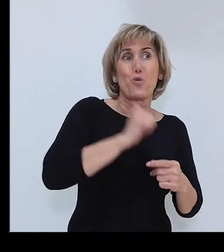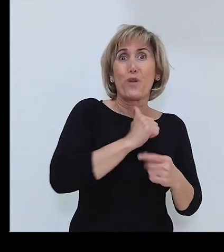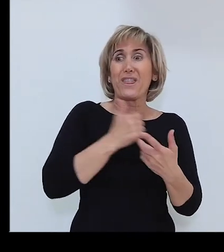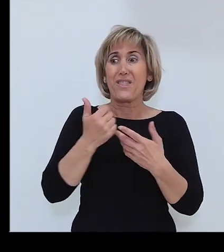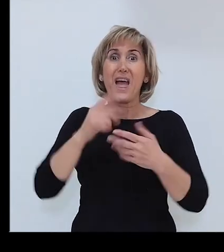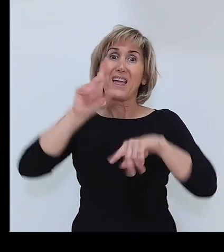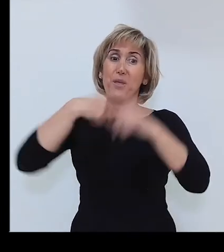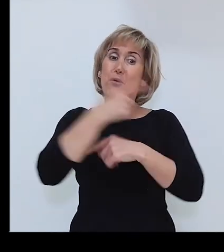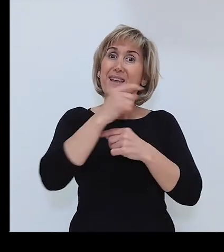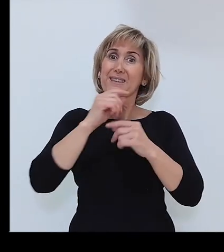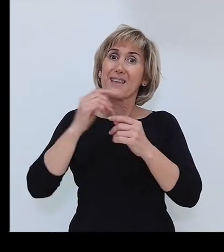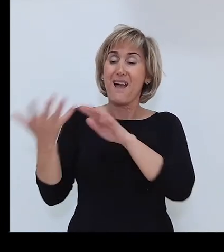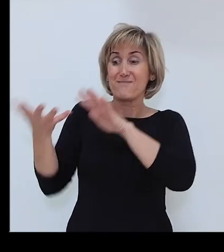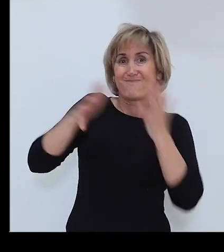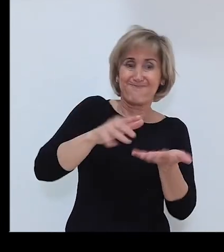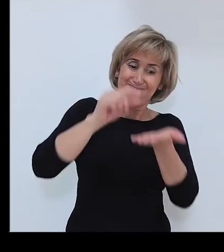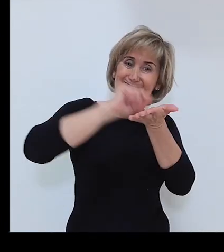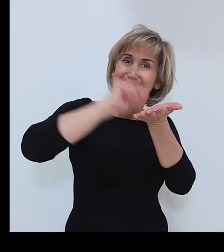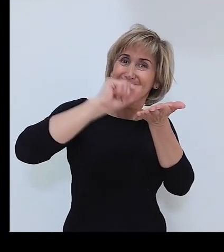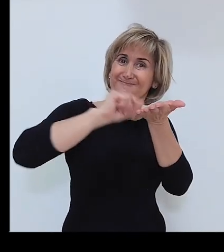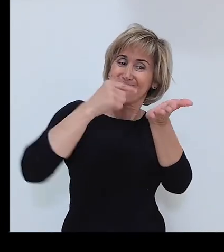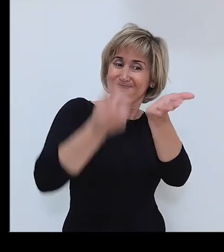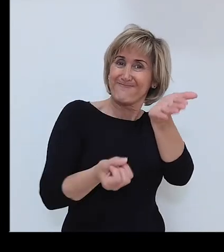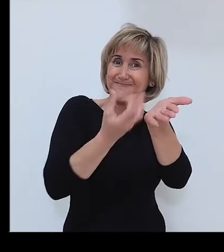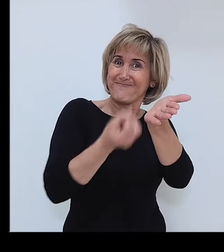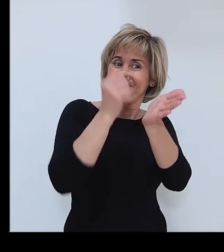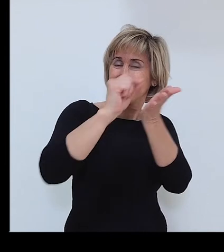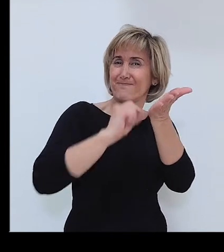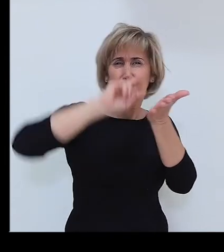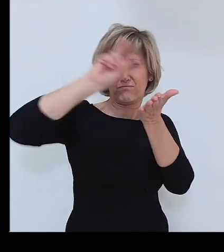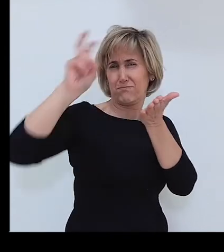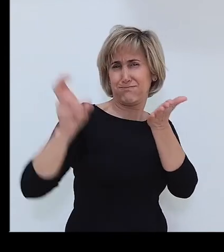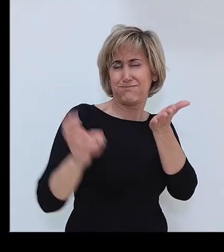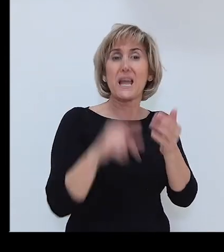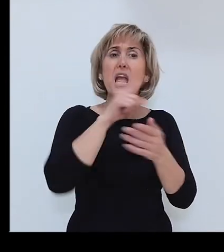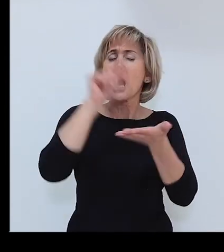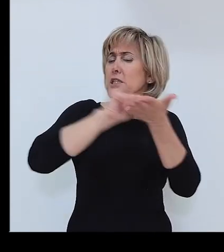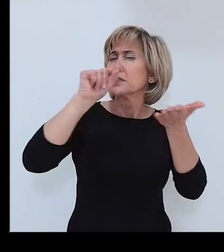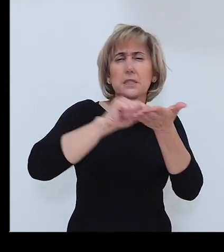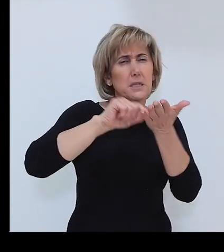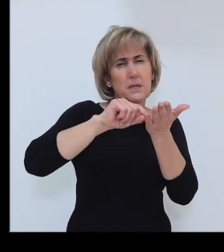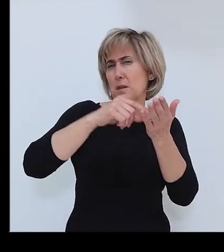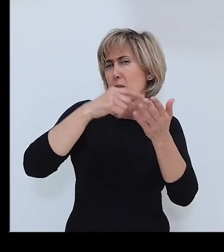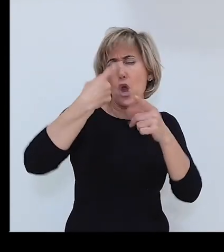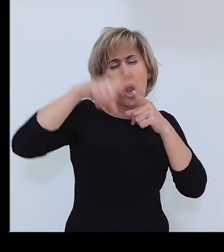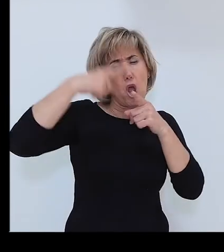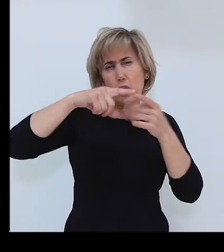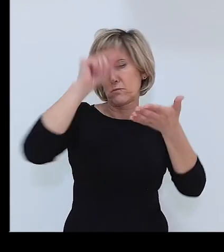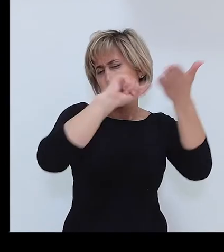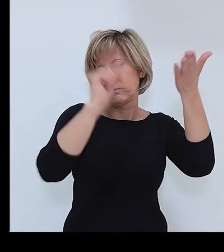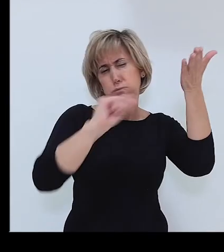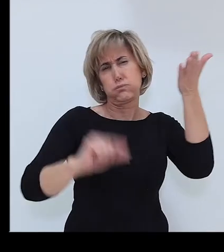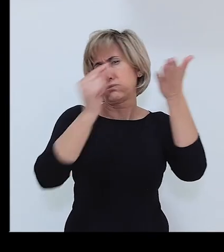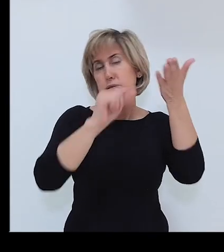plasmó en todas sus obras, que es una obra muy extensa y muy, muy variada. Y ya escribió muchísimo, ya nos lo dirá Carmen, es